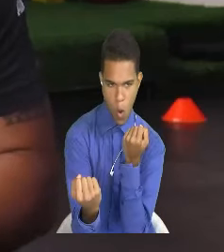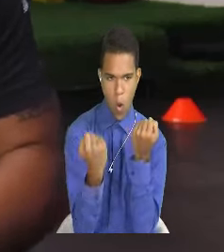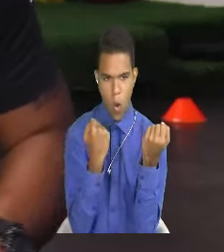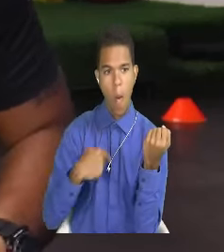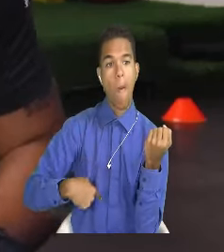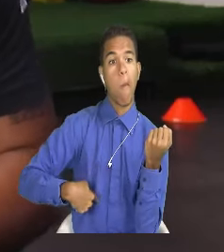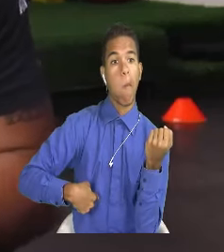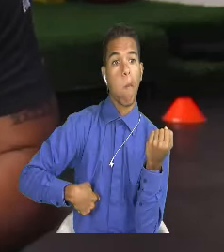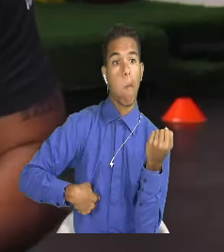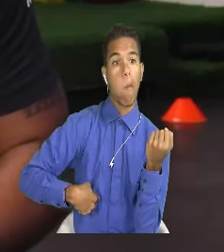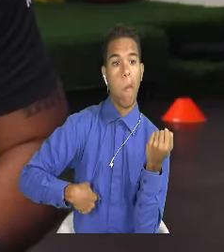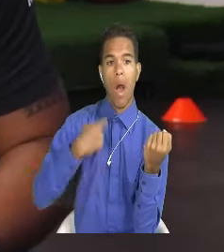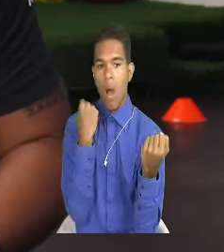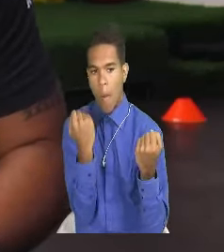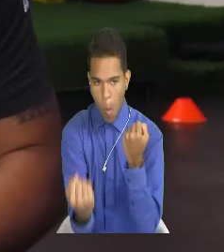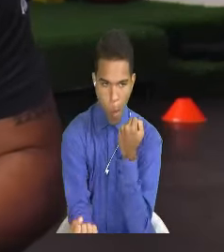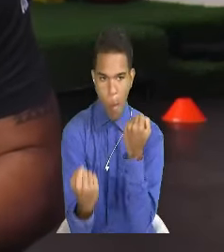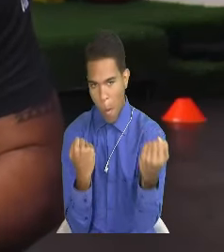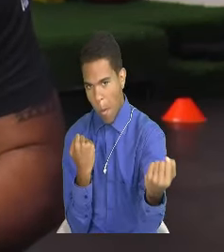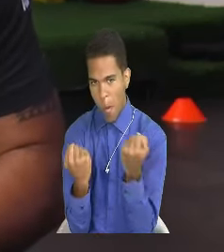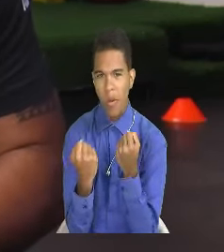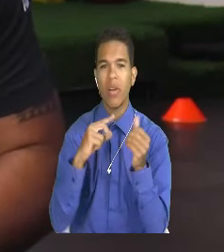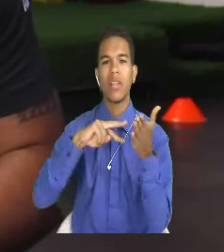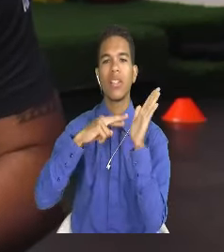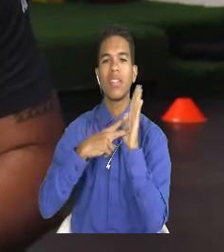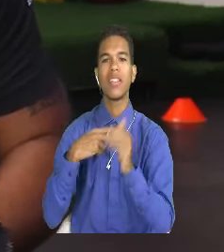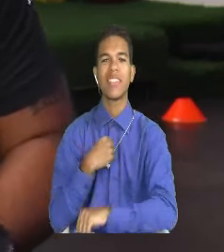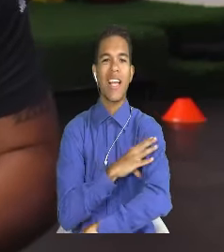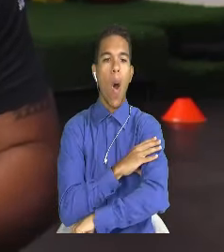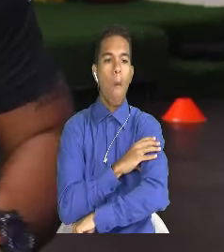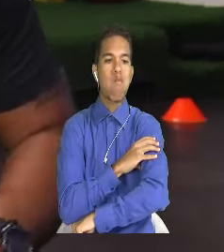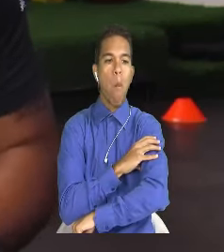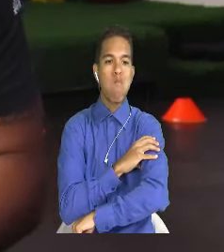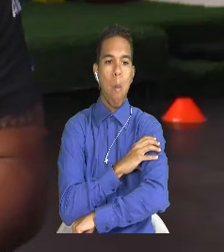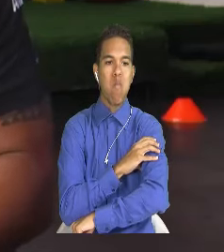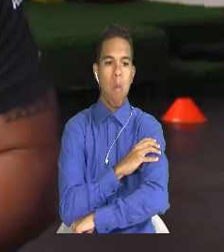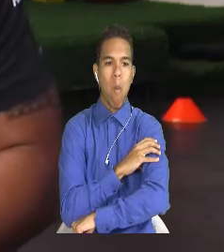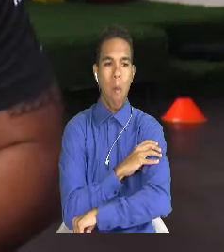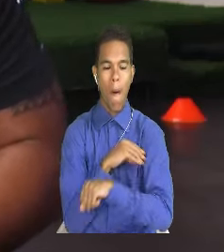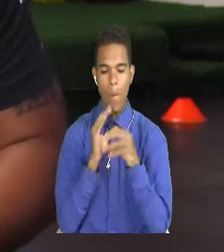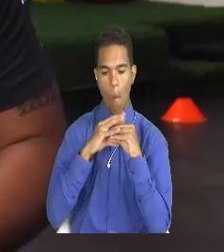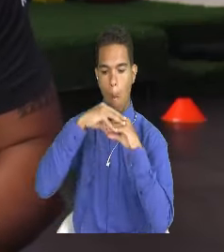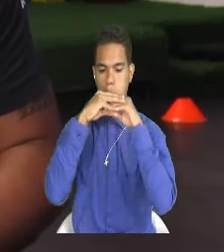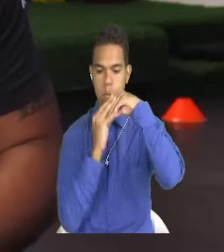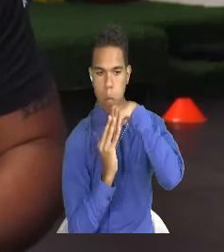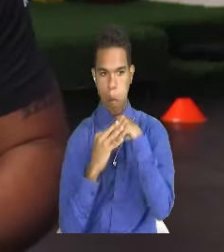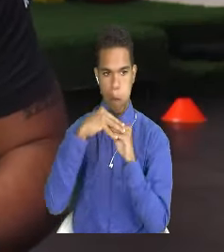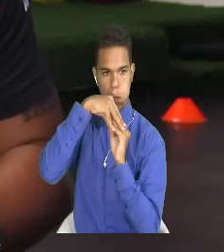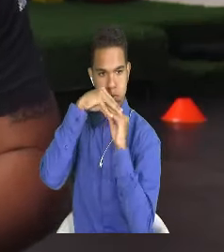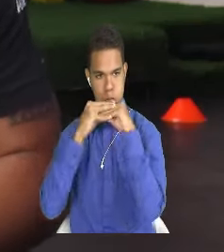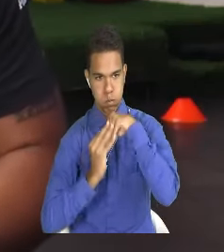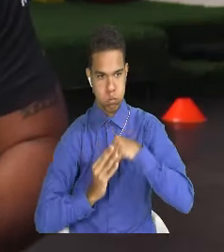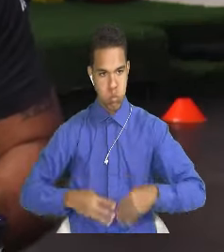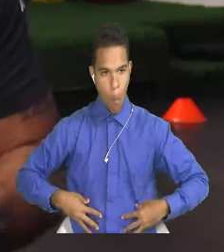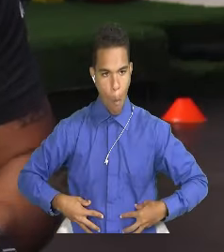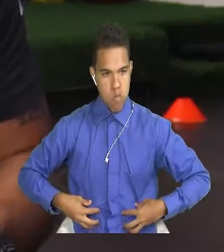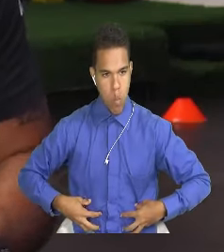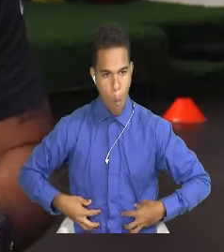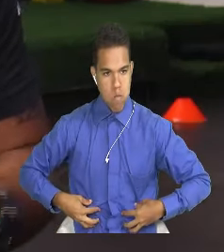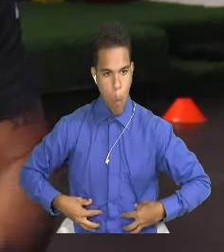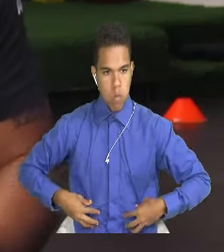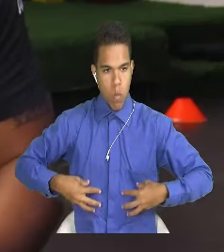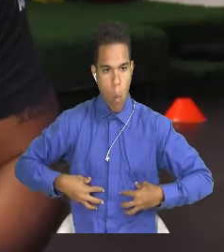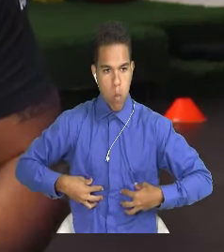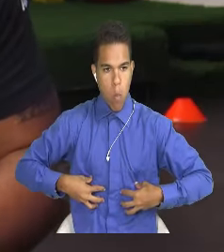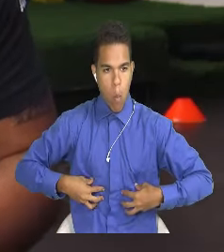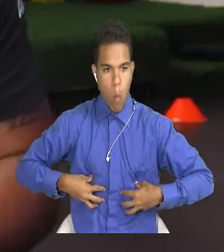músculos no trabajen o no hagan sus respectivos movimientos al movimiento que deben hacer o